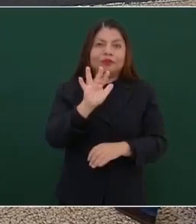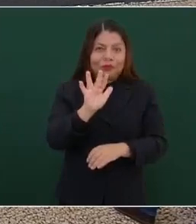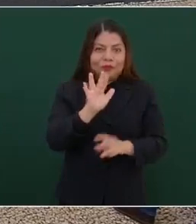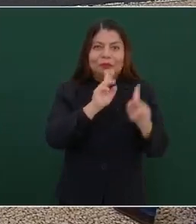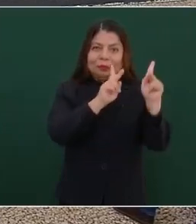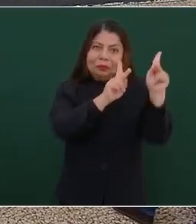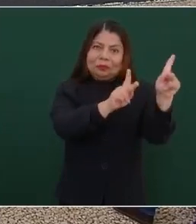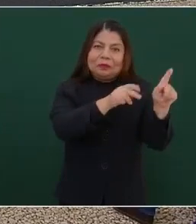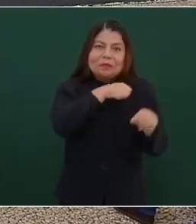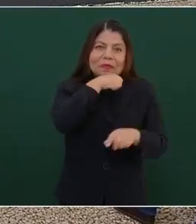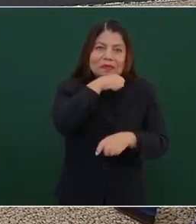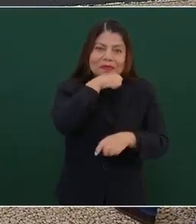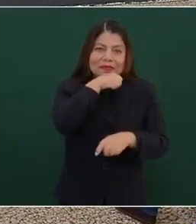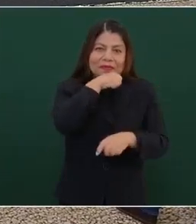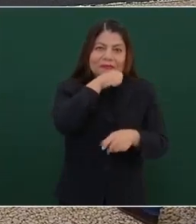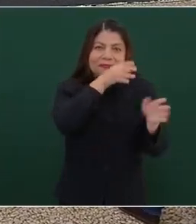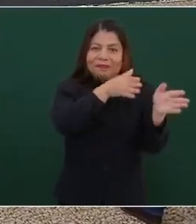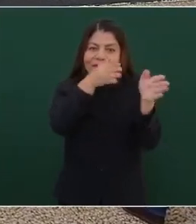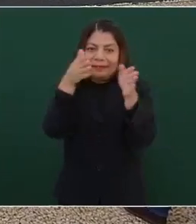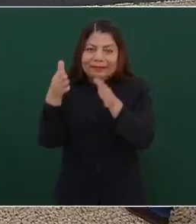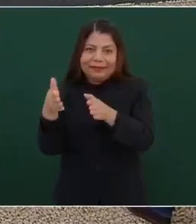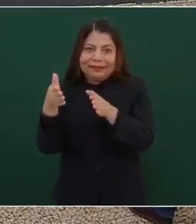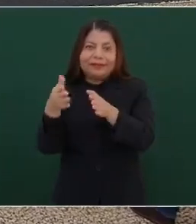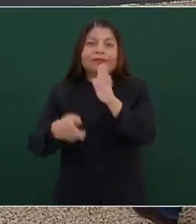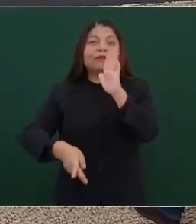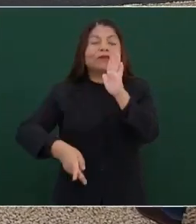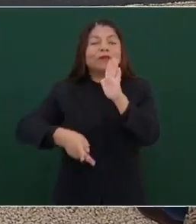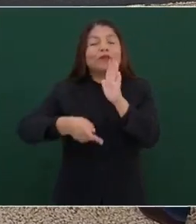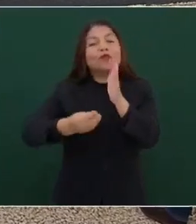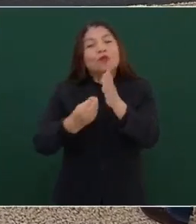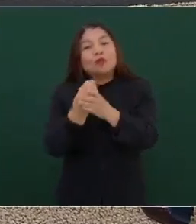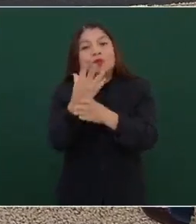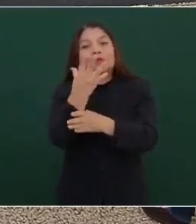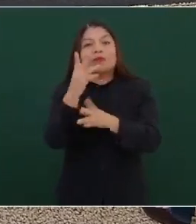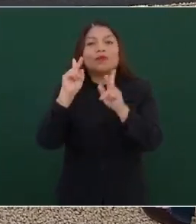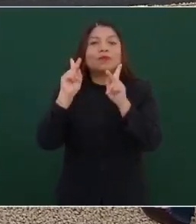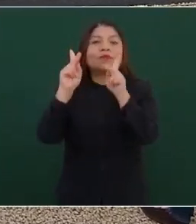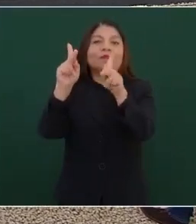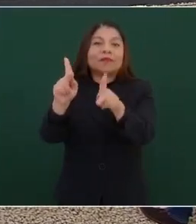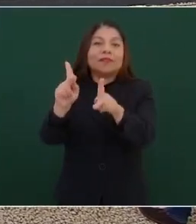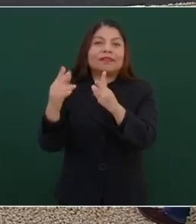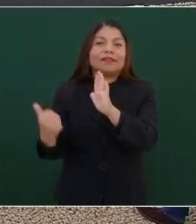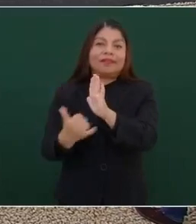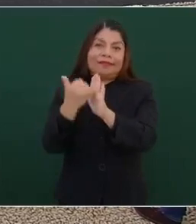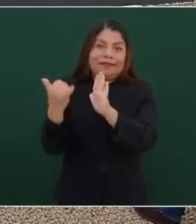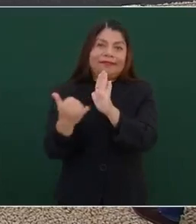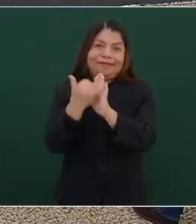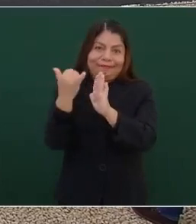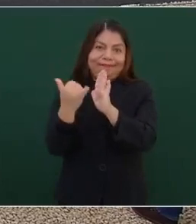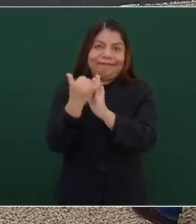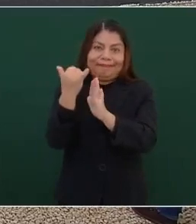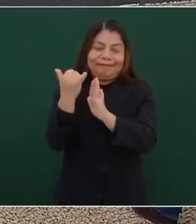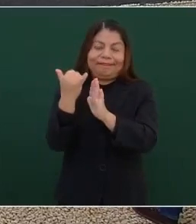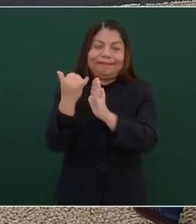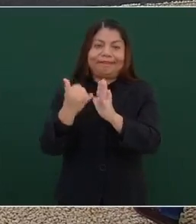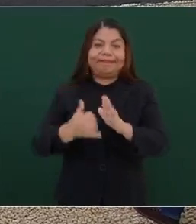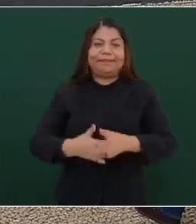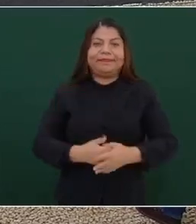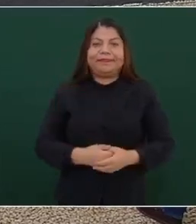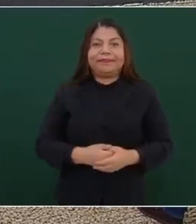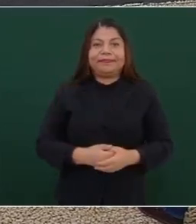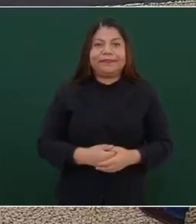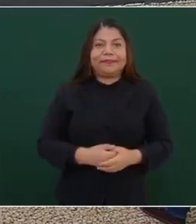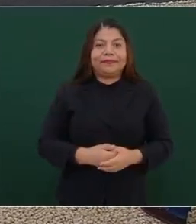está construyendo el nuevo puente. Si tenemos